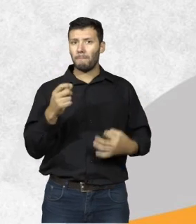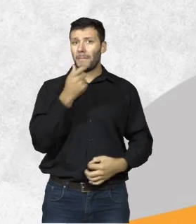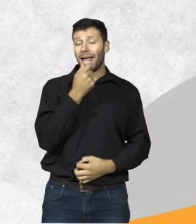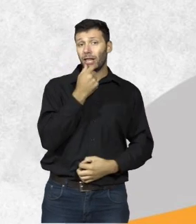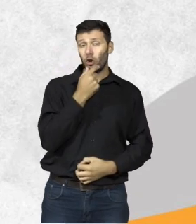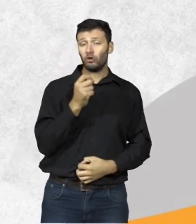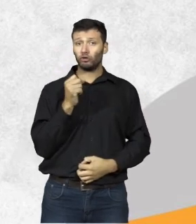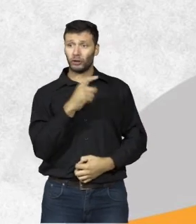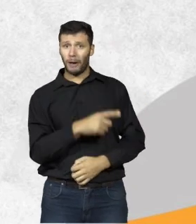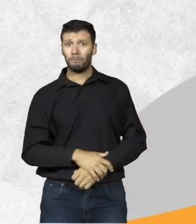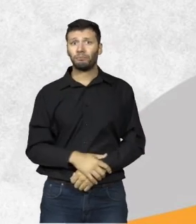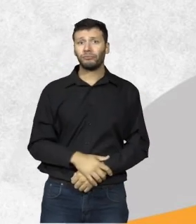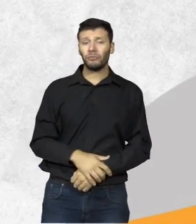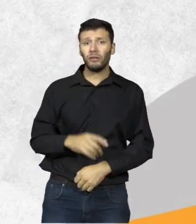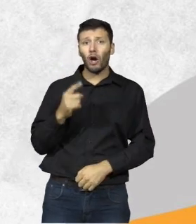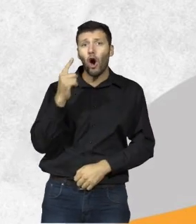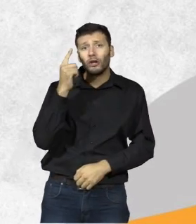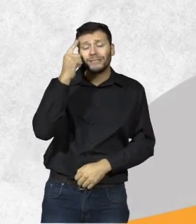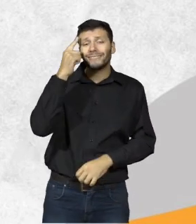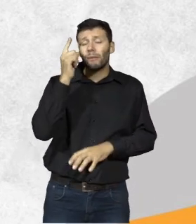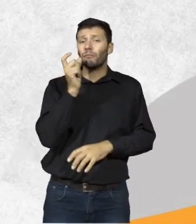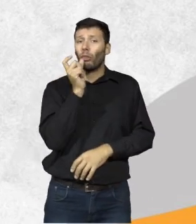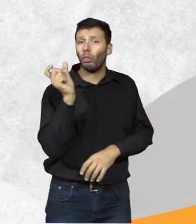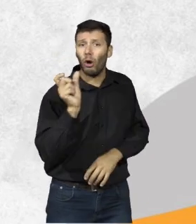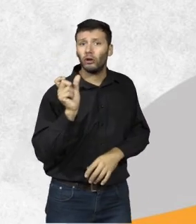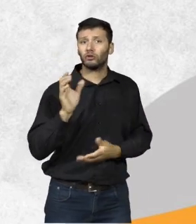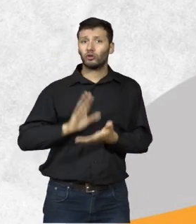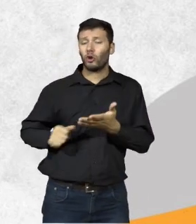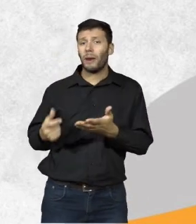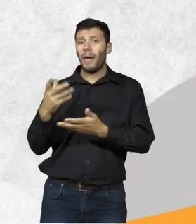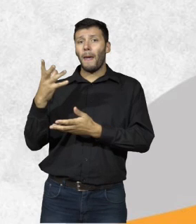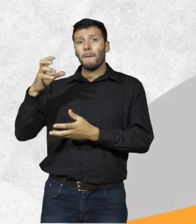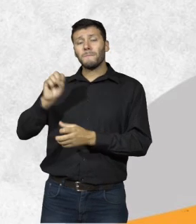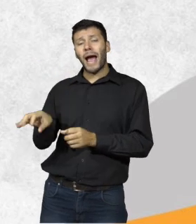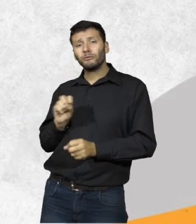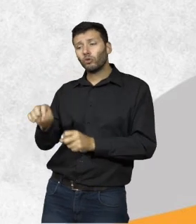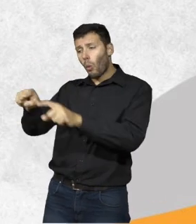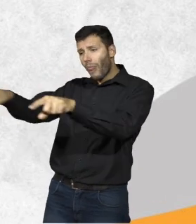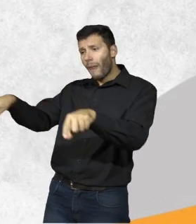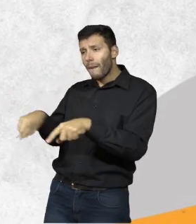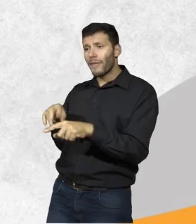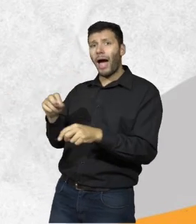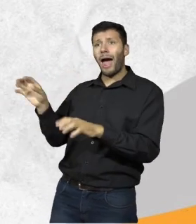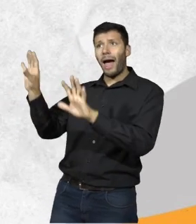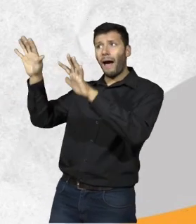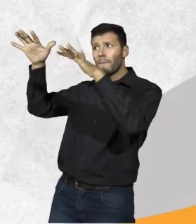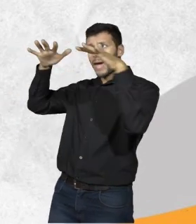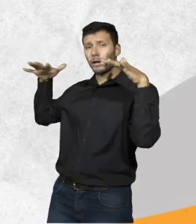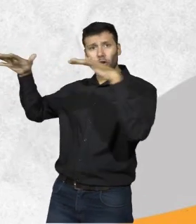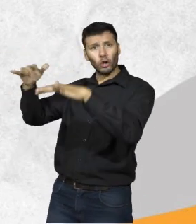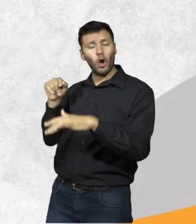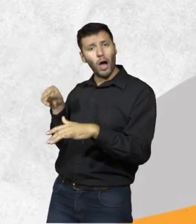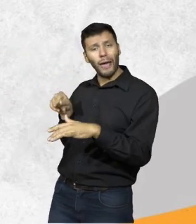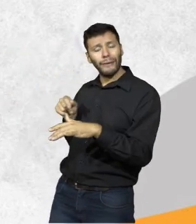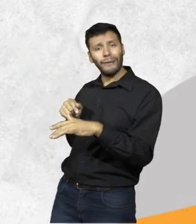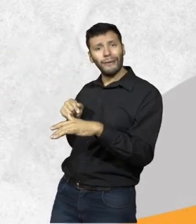Del concepto de basurales a cielo abierto que hablaron anteriormente, del relevamiento que se hizo, esto es en